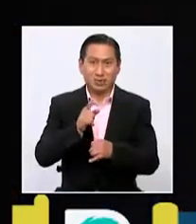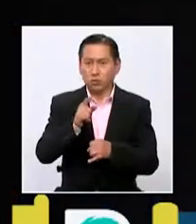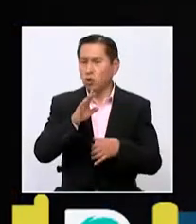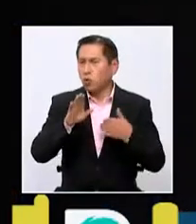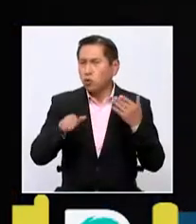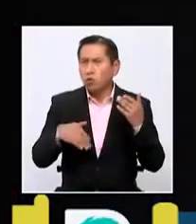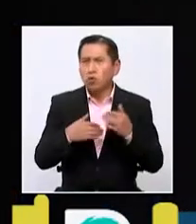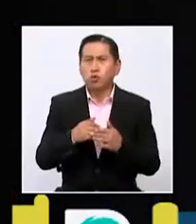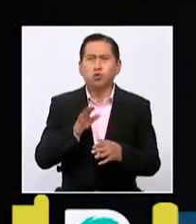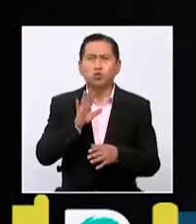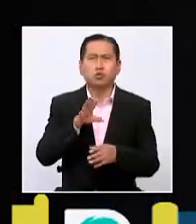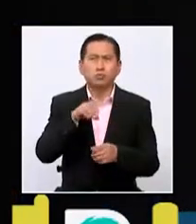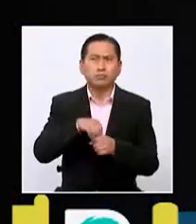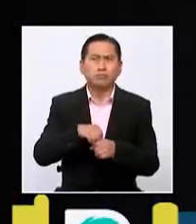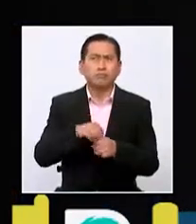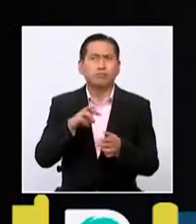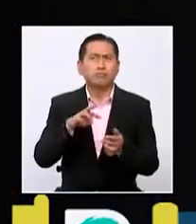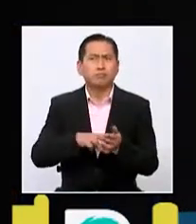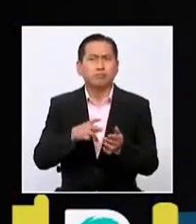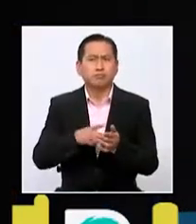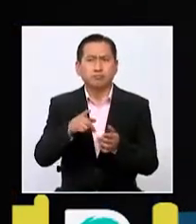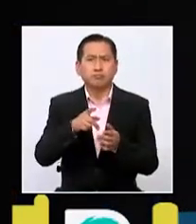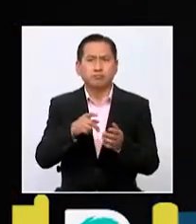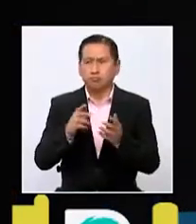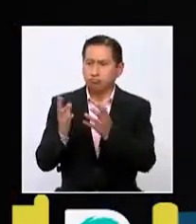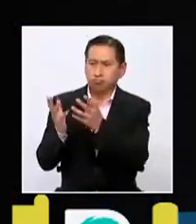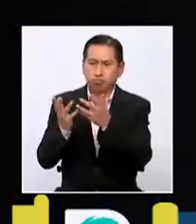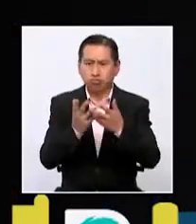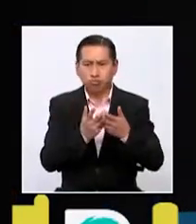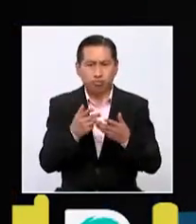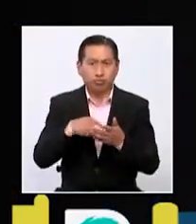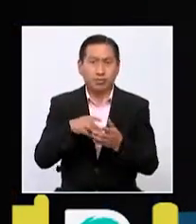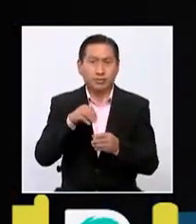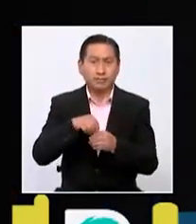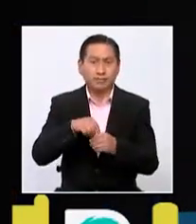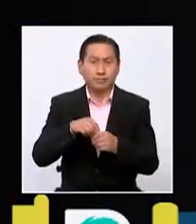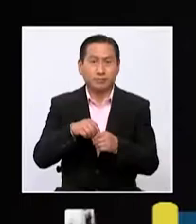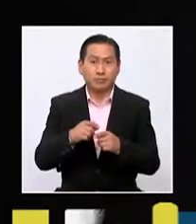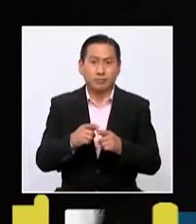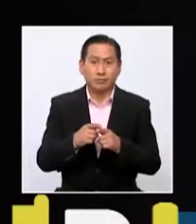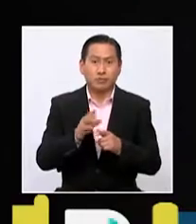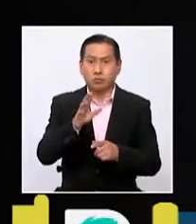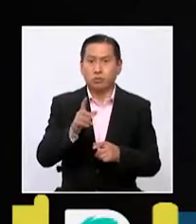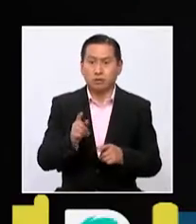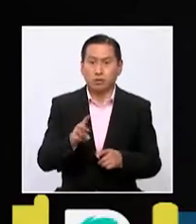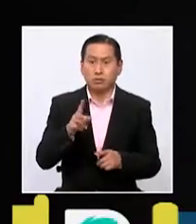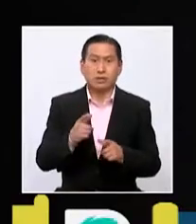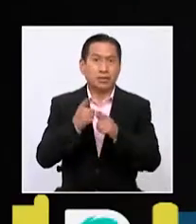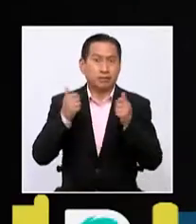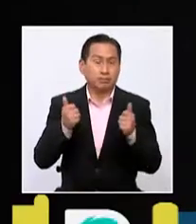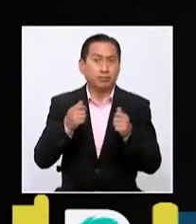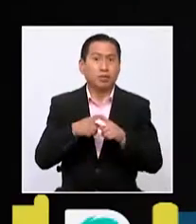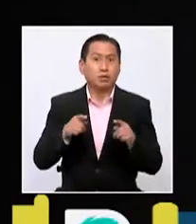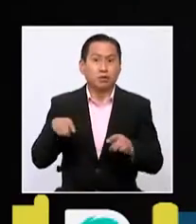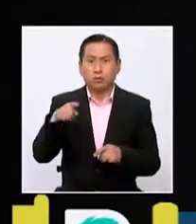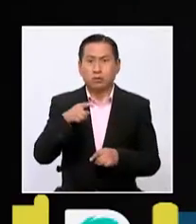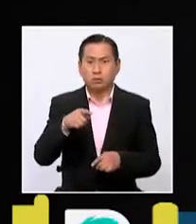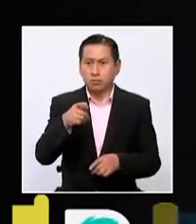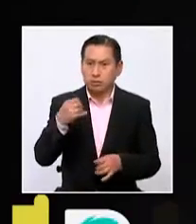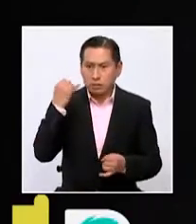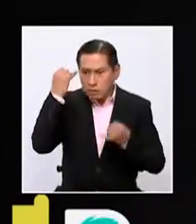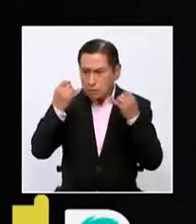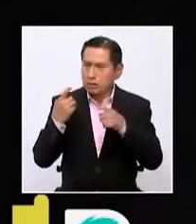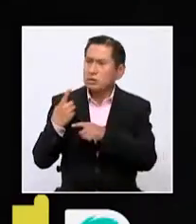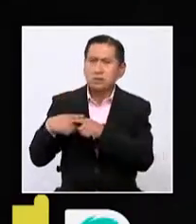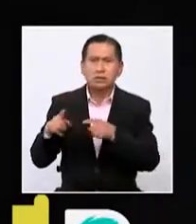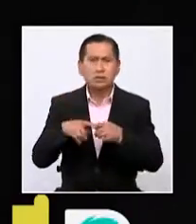que se enlaza con esta gran cadena, me imagino que tengas que enfrentarte diariamente a muchas